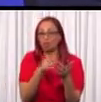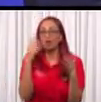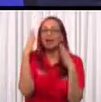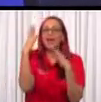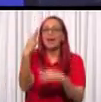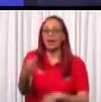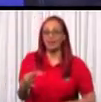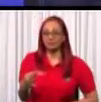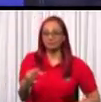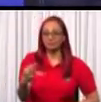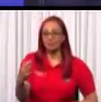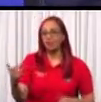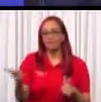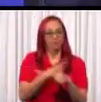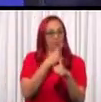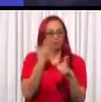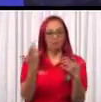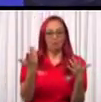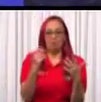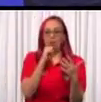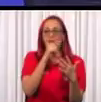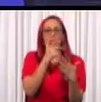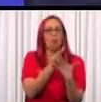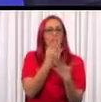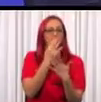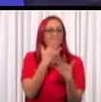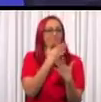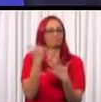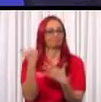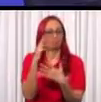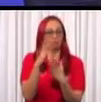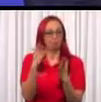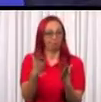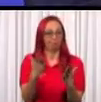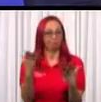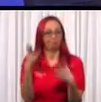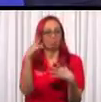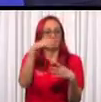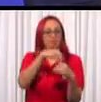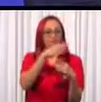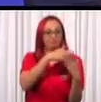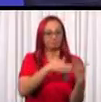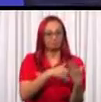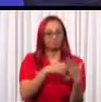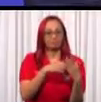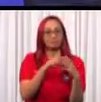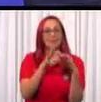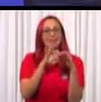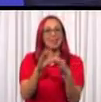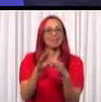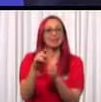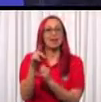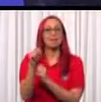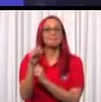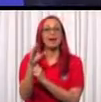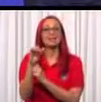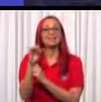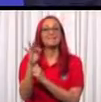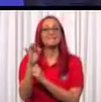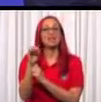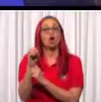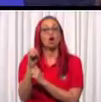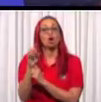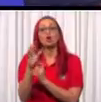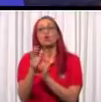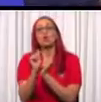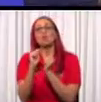primero, que no es conveniente que Costa Rica forme parte de la Alianza del Pacífico con una oposición real